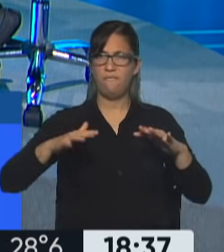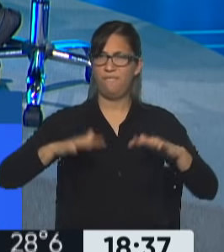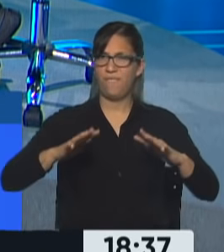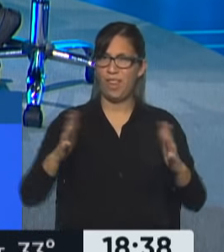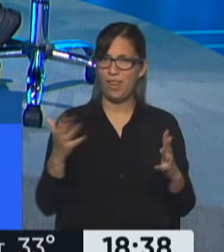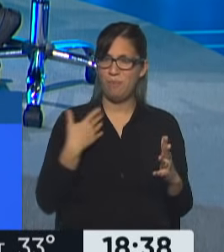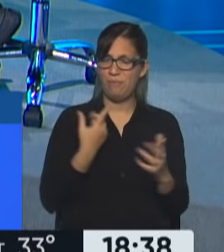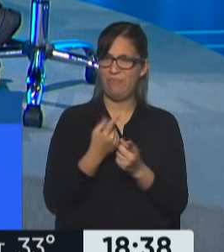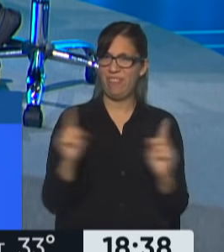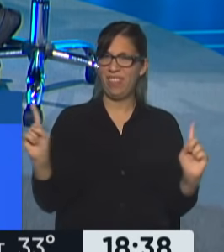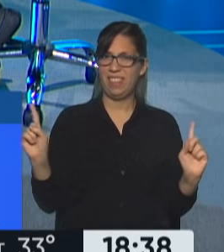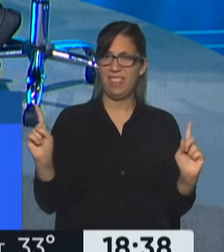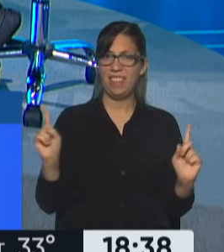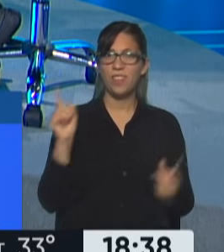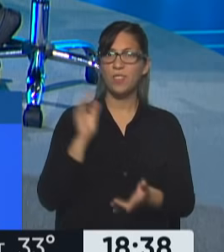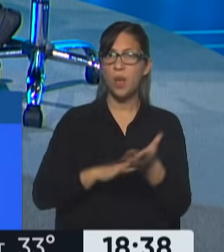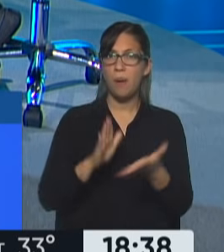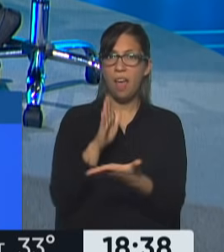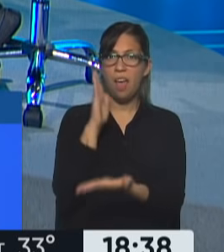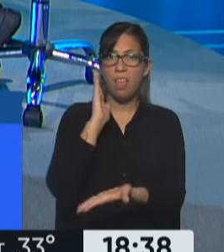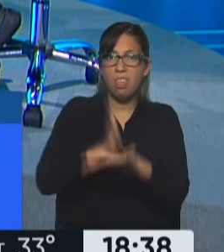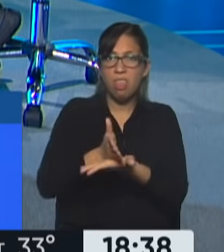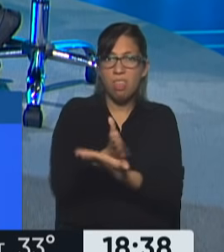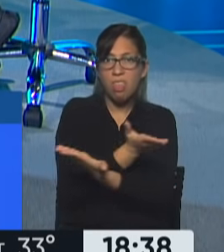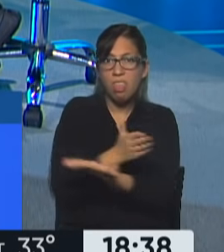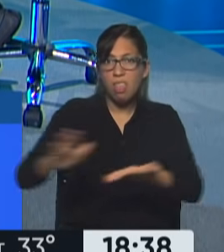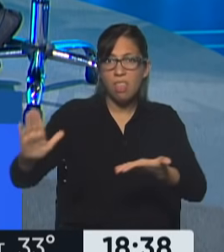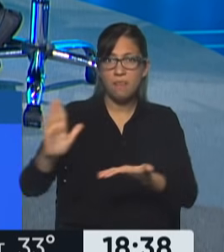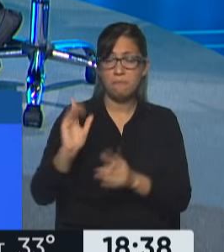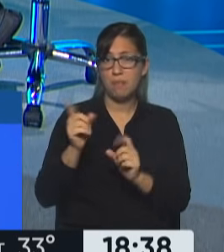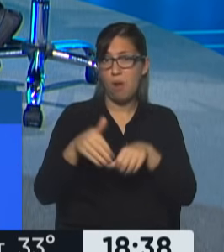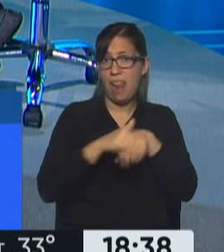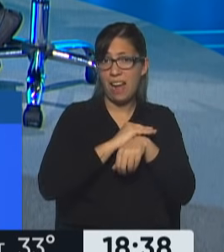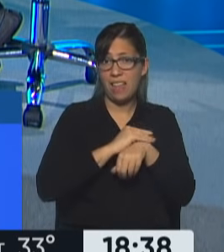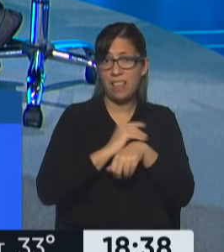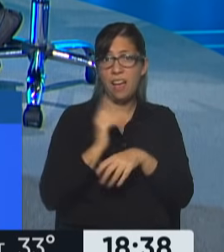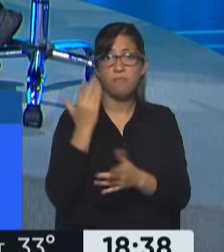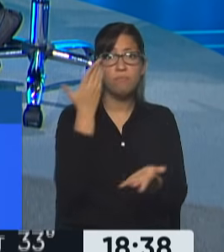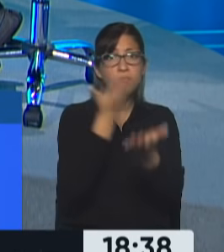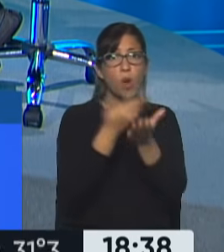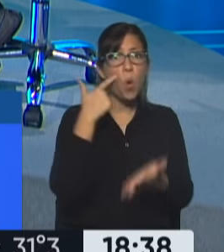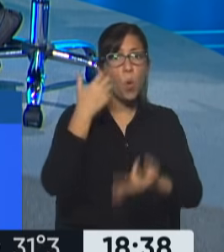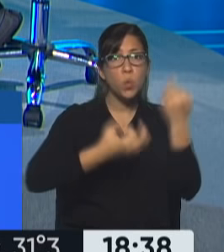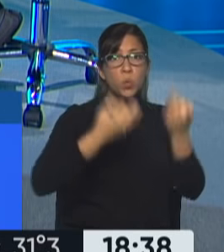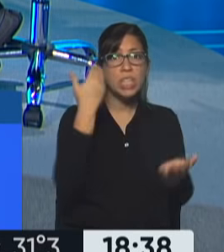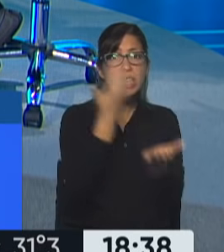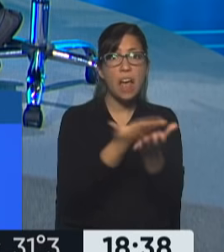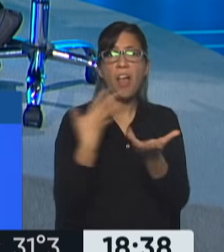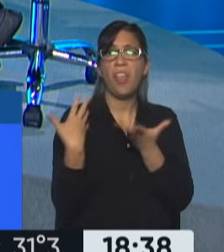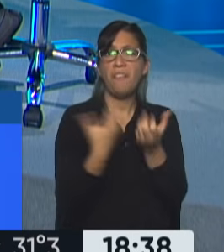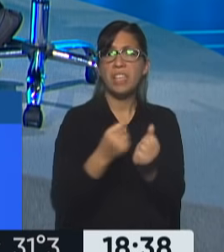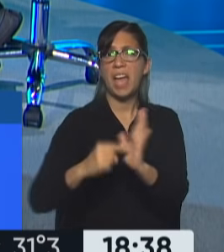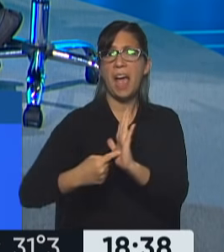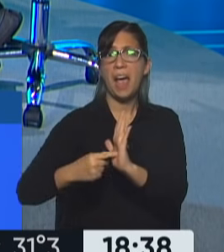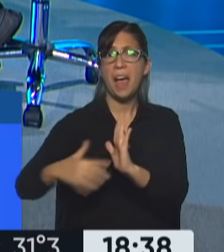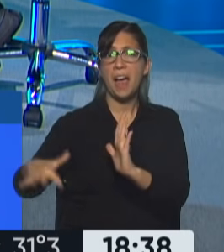Además, el tema de coparticipación me parece que deja a varios discursos en jaque, porque Larreta mismo fue a la justicia con ese tema defendiendo Cava, pero ahora